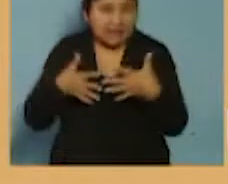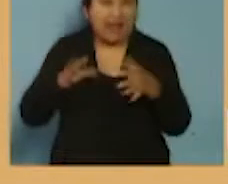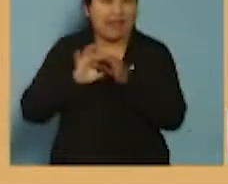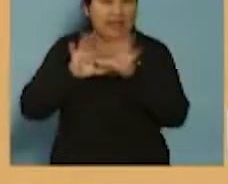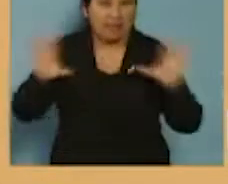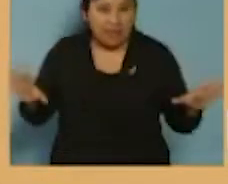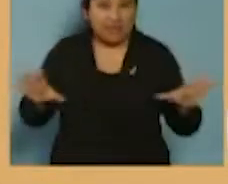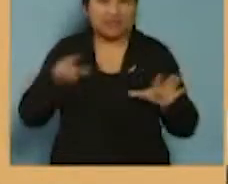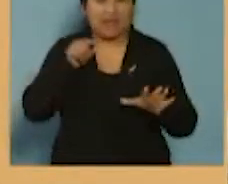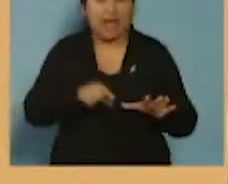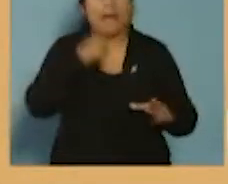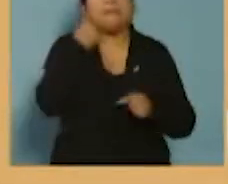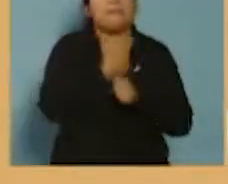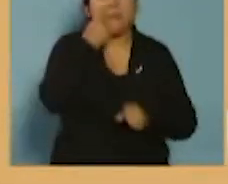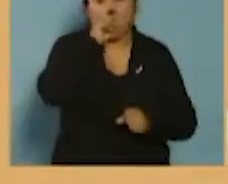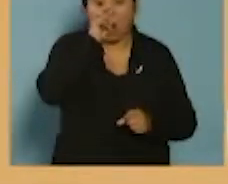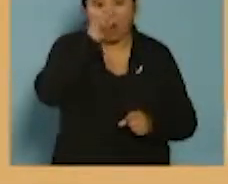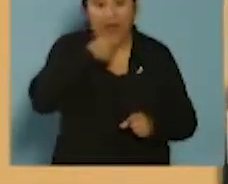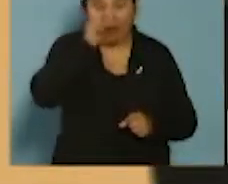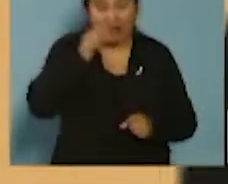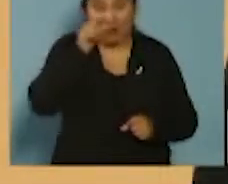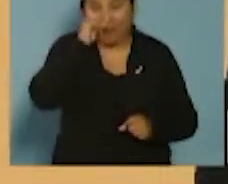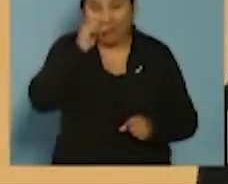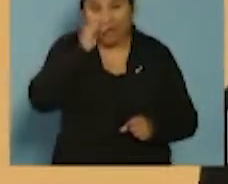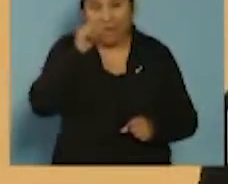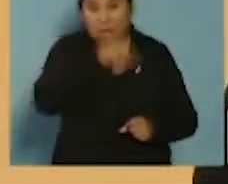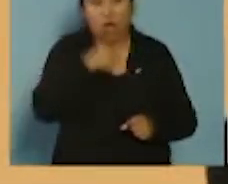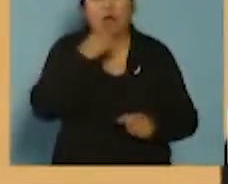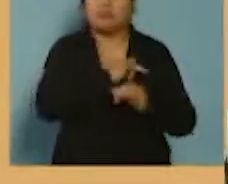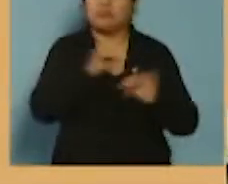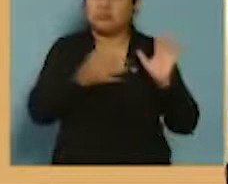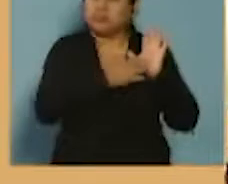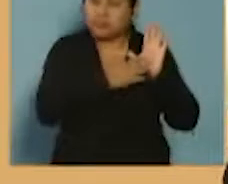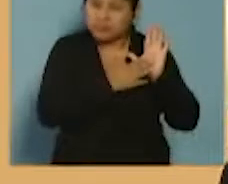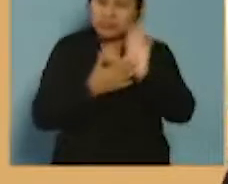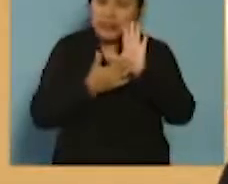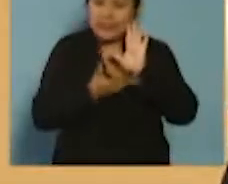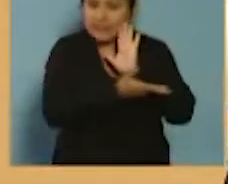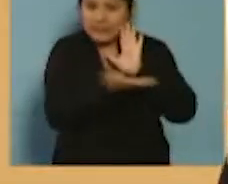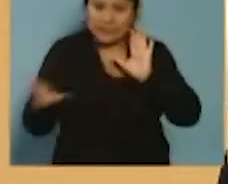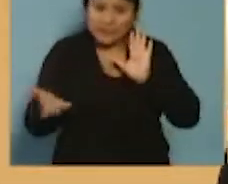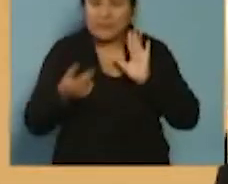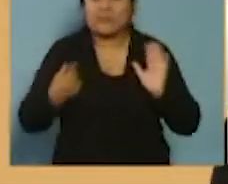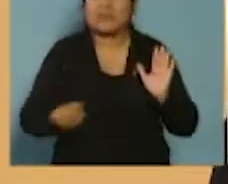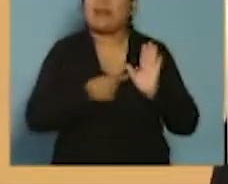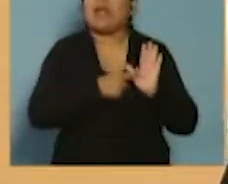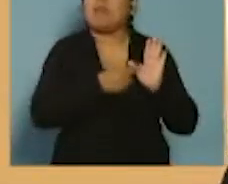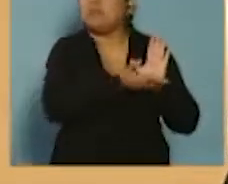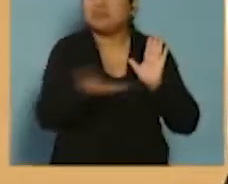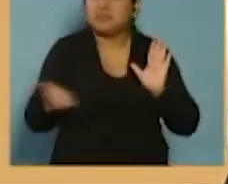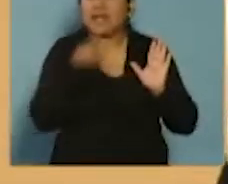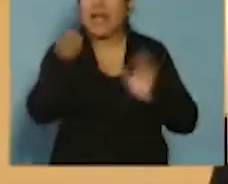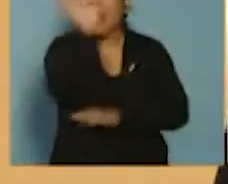pueblo el cabildo y las tropas del ejército auxiliar del perú el cual era general en jefe muestra la bandera como les dice